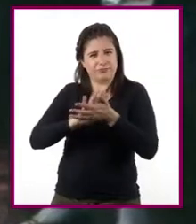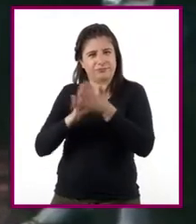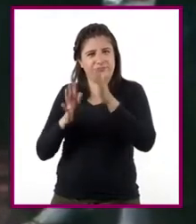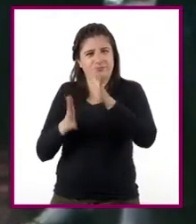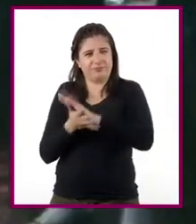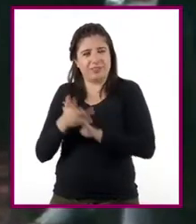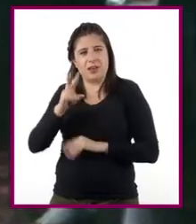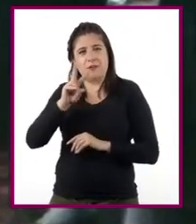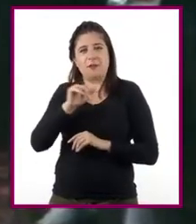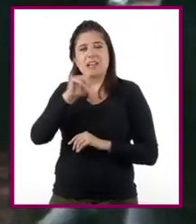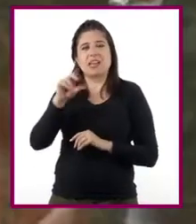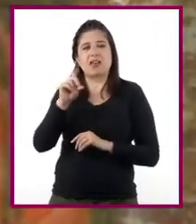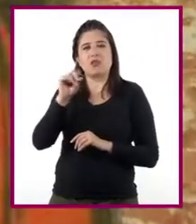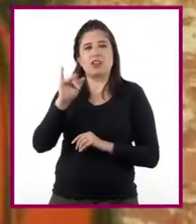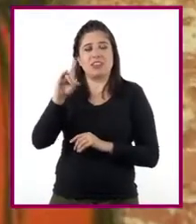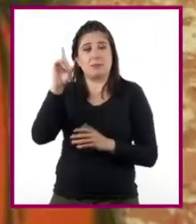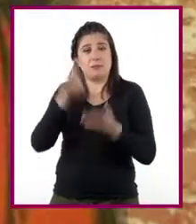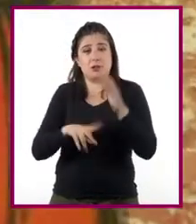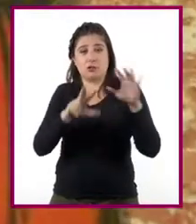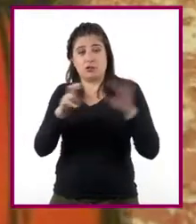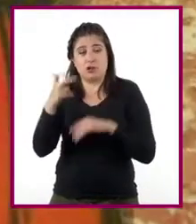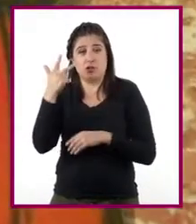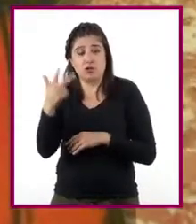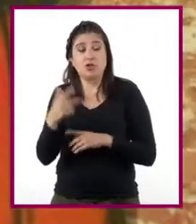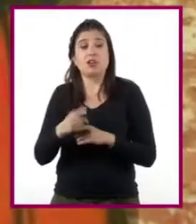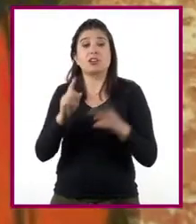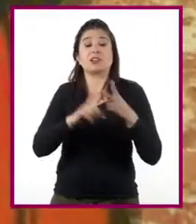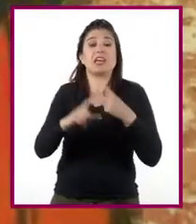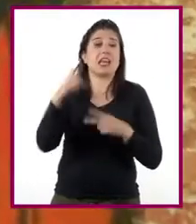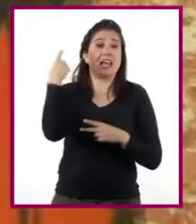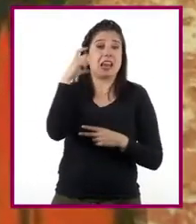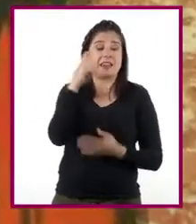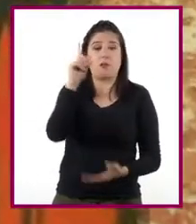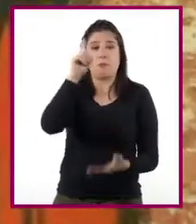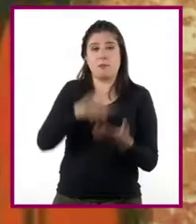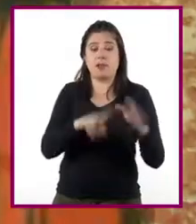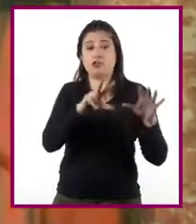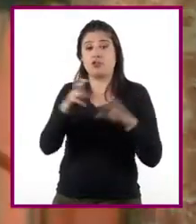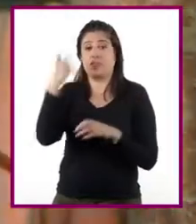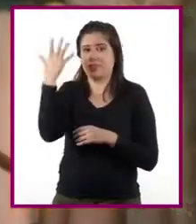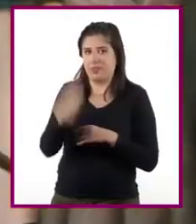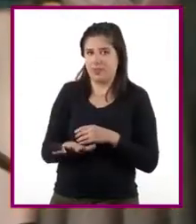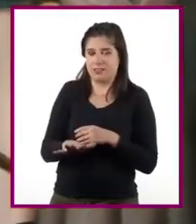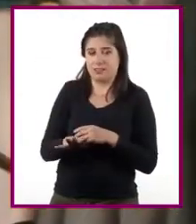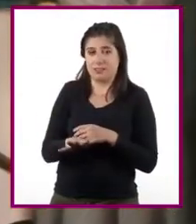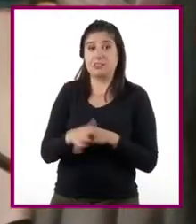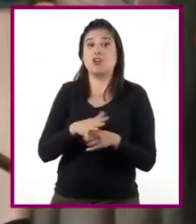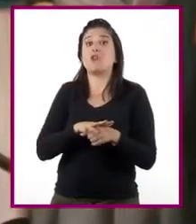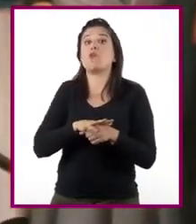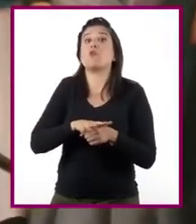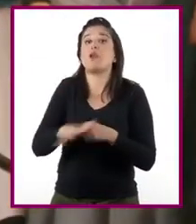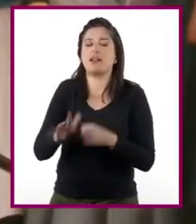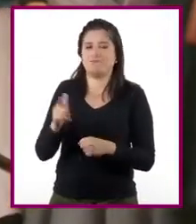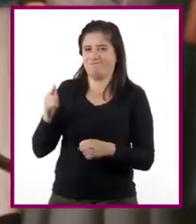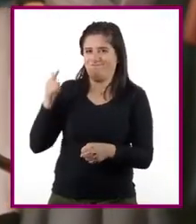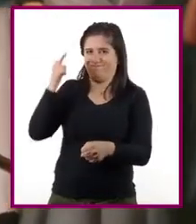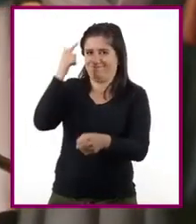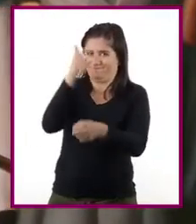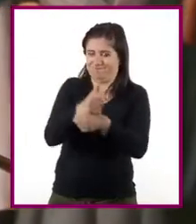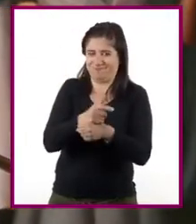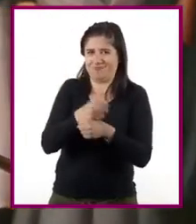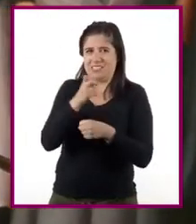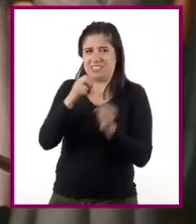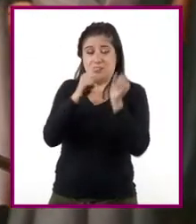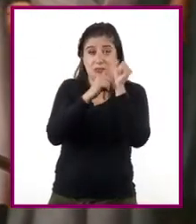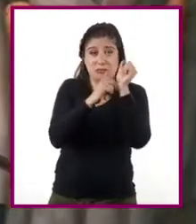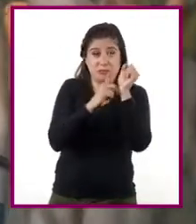de Valladolid en 1808 y la de Querétaro en 1810, en la cual fueron descubiertos y por